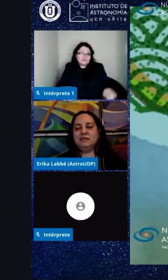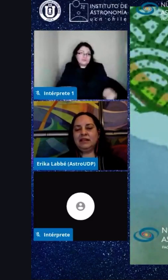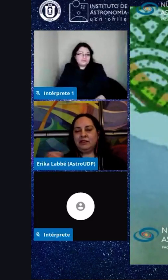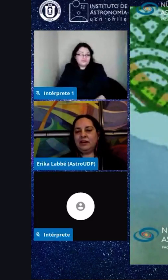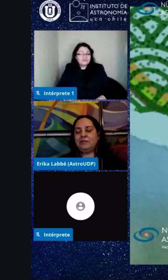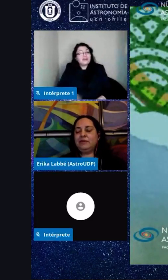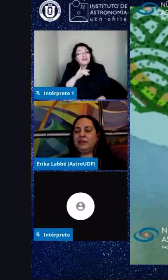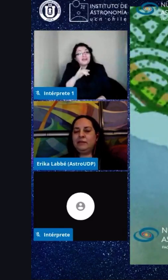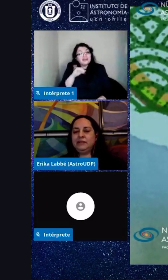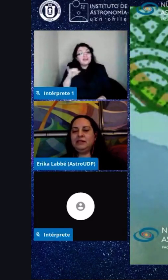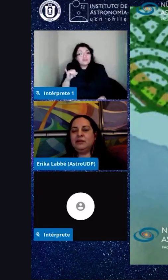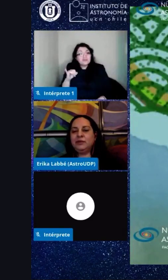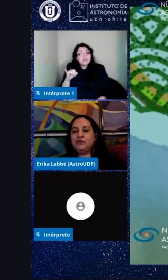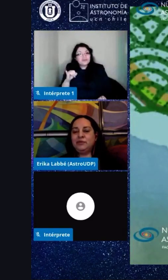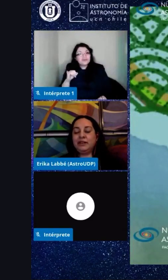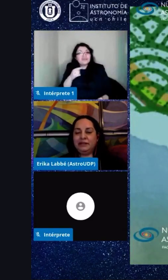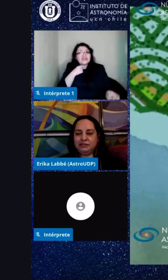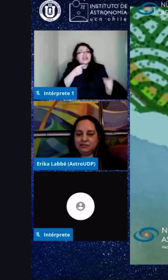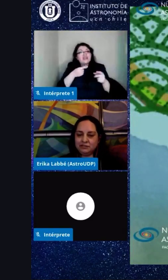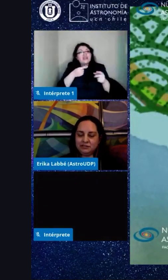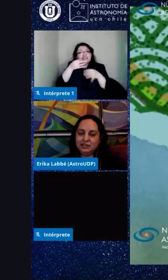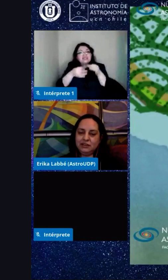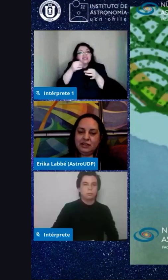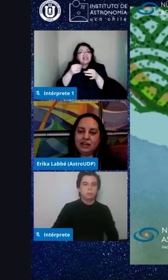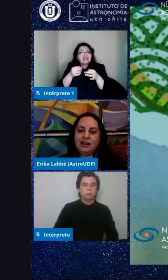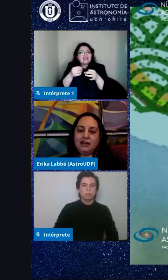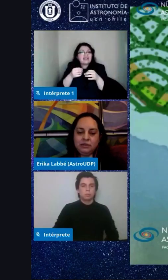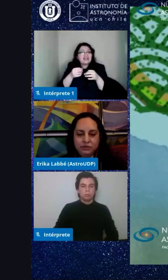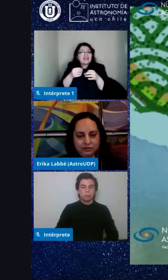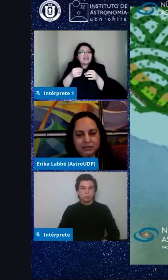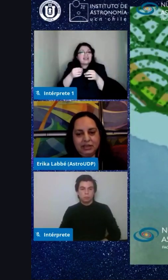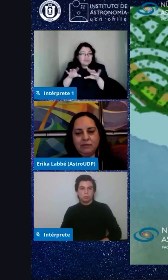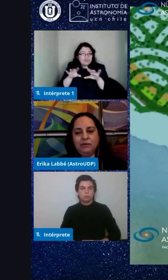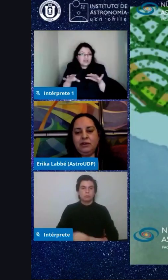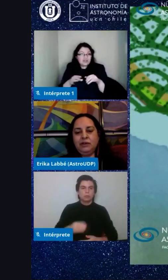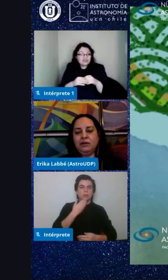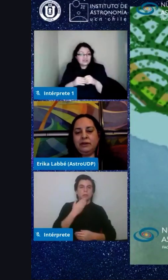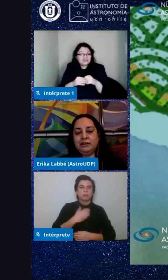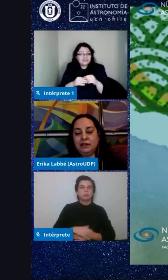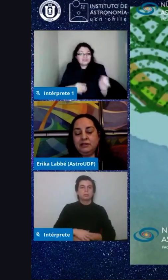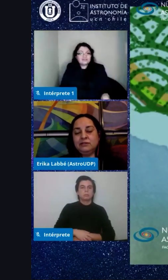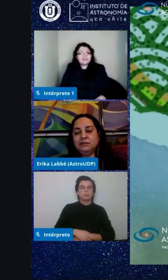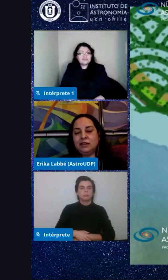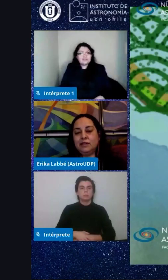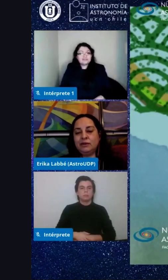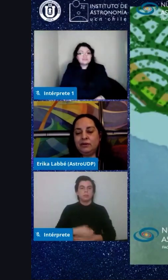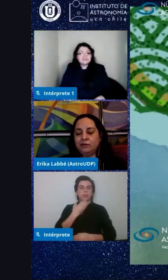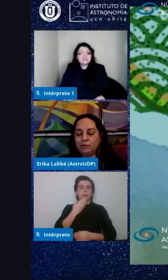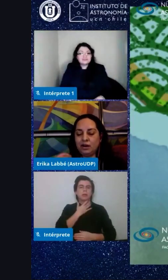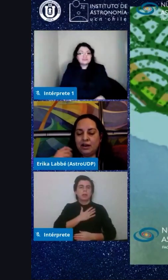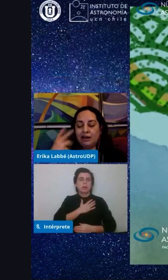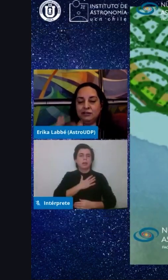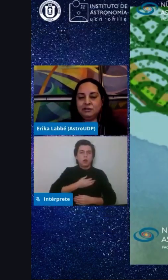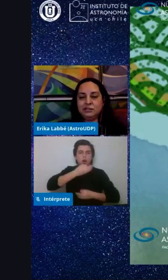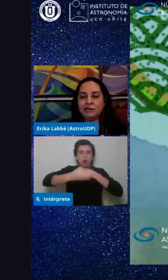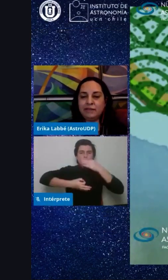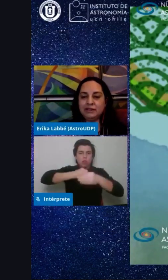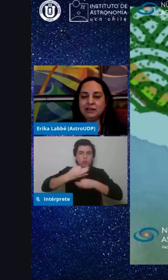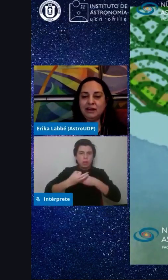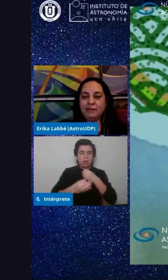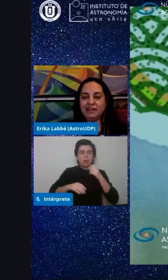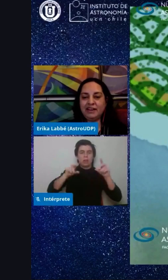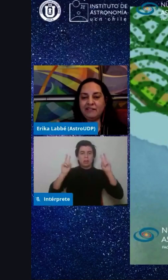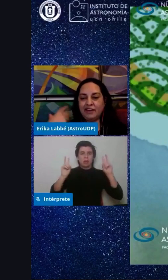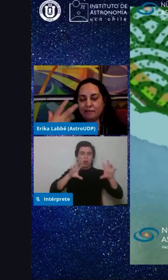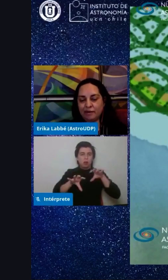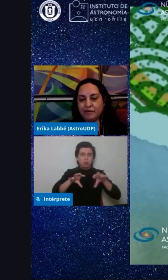Luego, les quiero hablar muy brevemente de algunos fundamentos de lo que es la inclusión, que hemos ido aprendiendo, que hemos ido como aclarando en nuestra mente